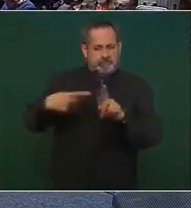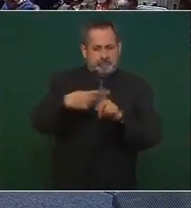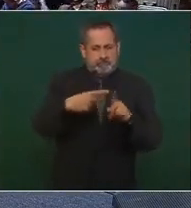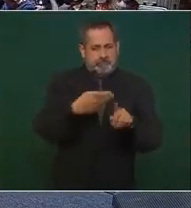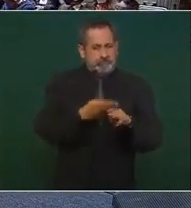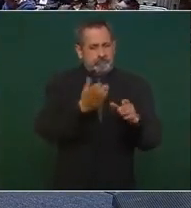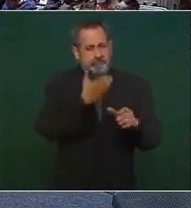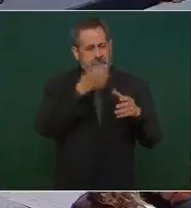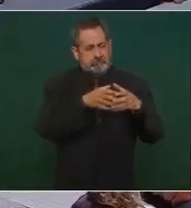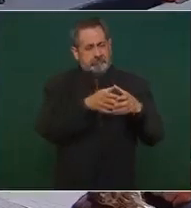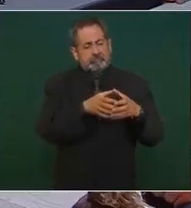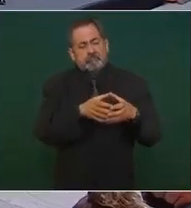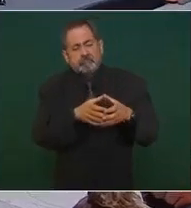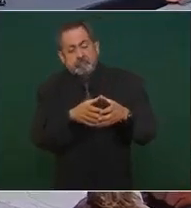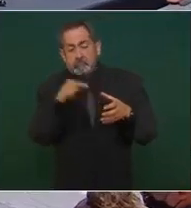conservadores,